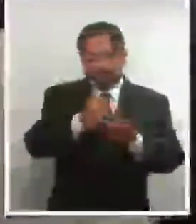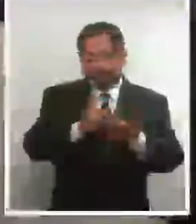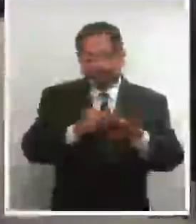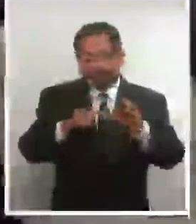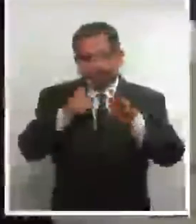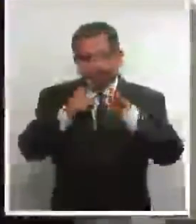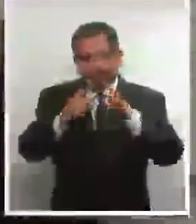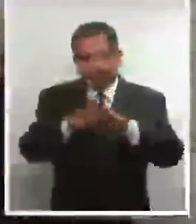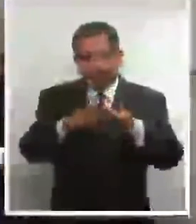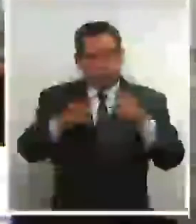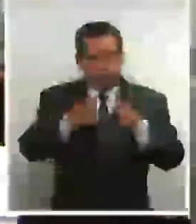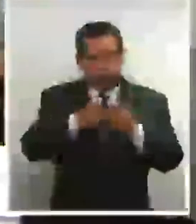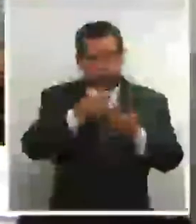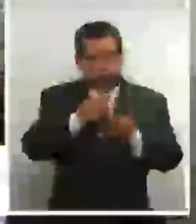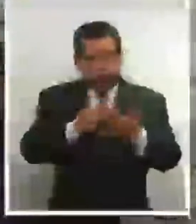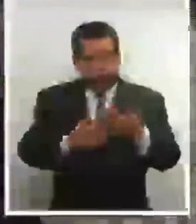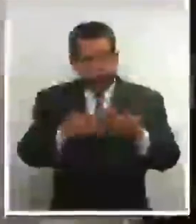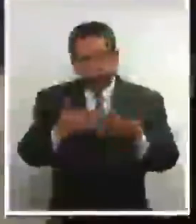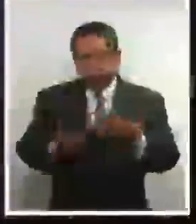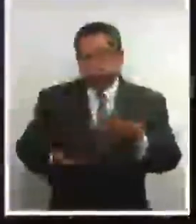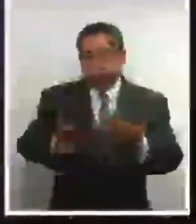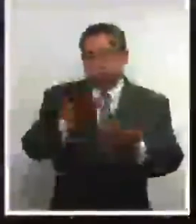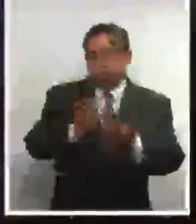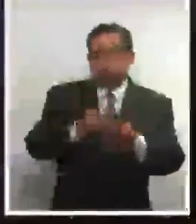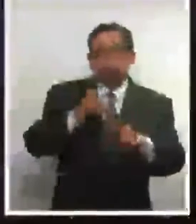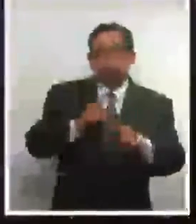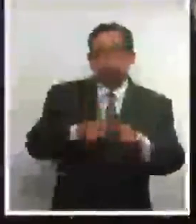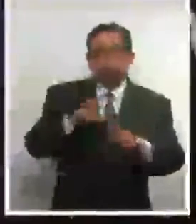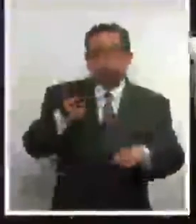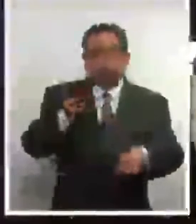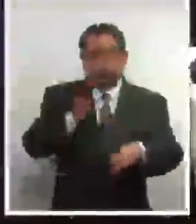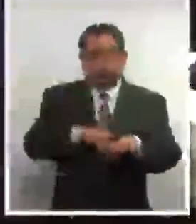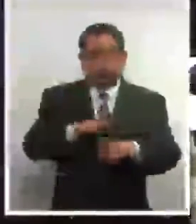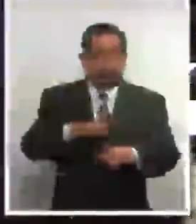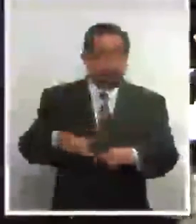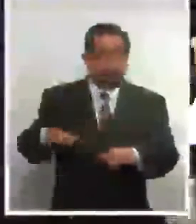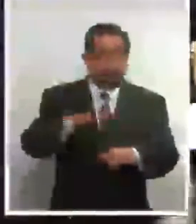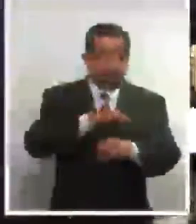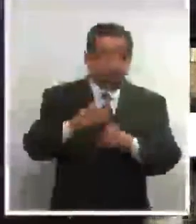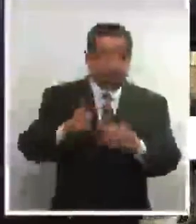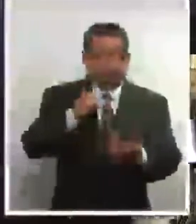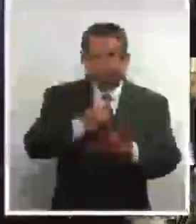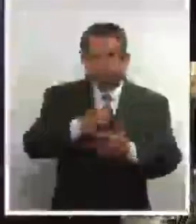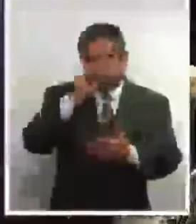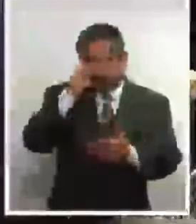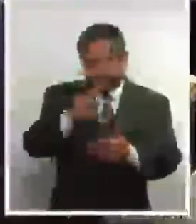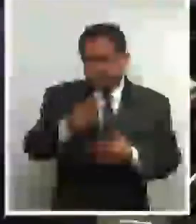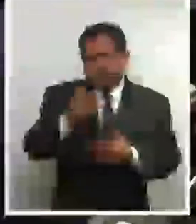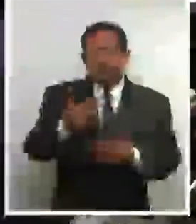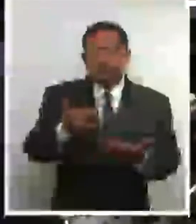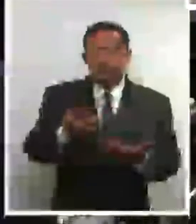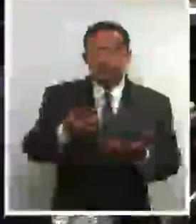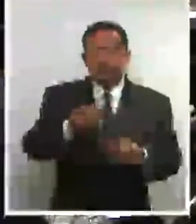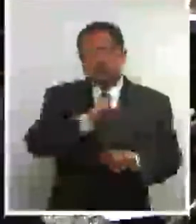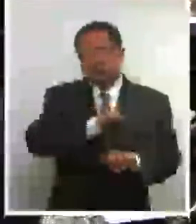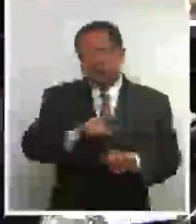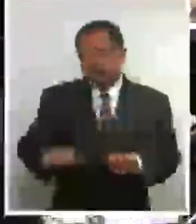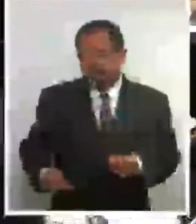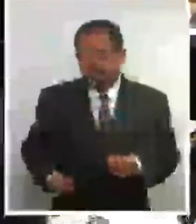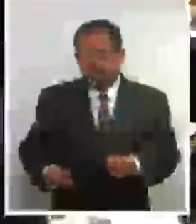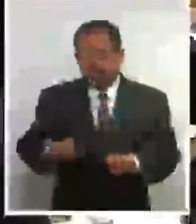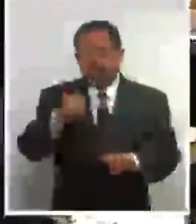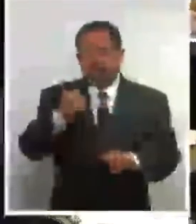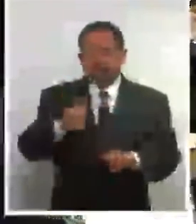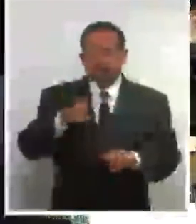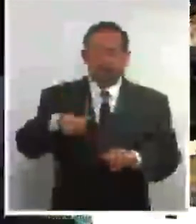las controversias que se susciten entre la Administración Pública de la Ciudad de México, las alcaldías y